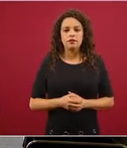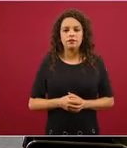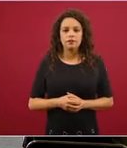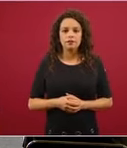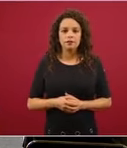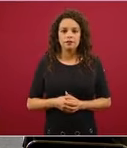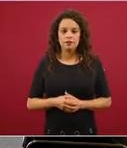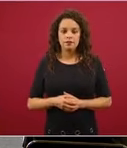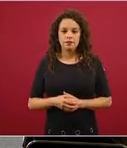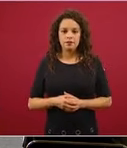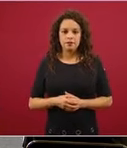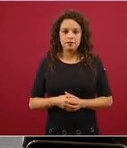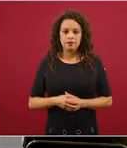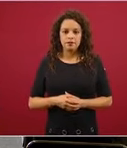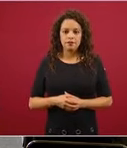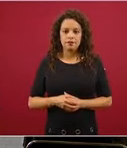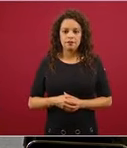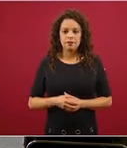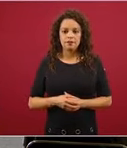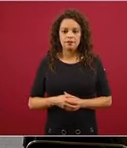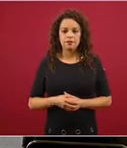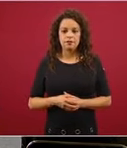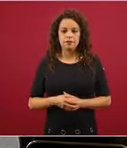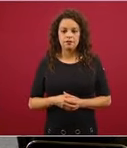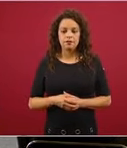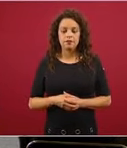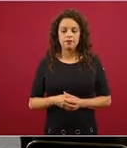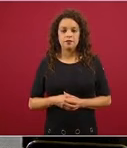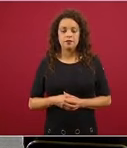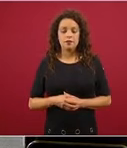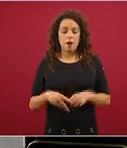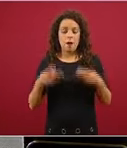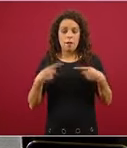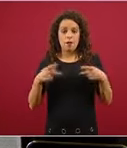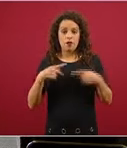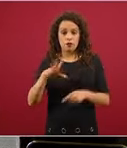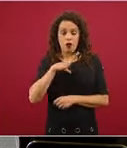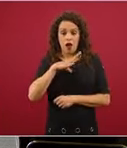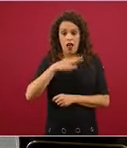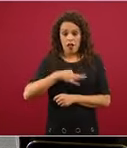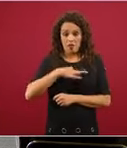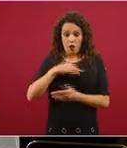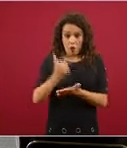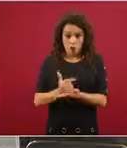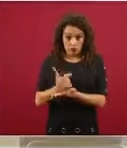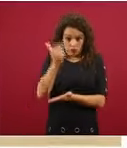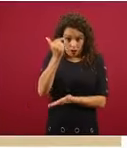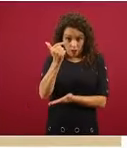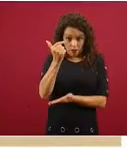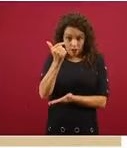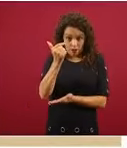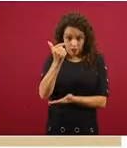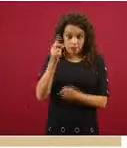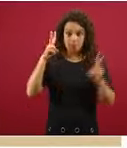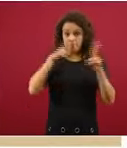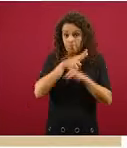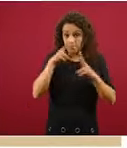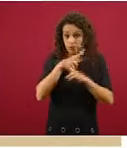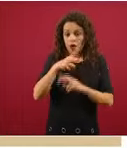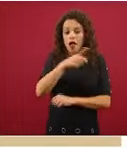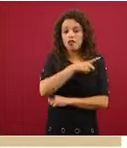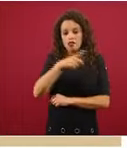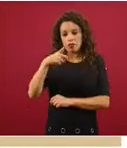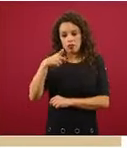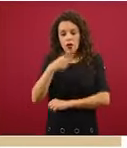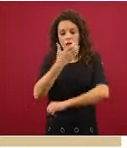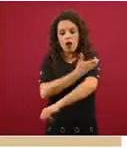cuadro de enfermedad respiratoria aguda, infección respiratoria aguda, debe estar acompañada de una persona